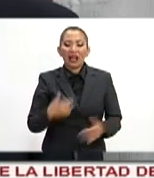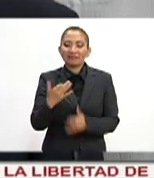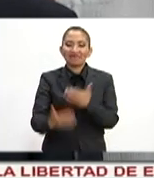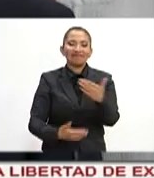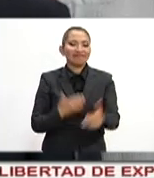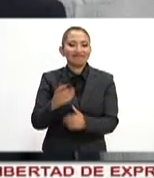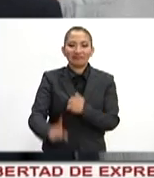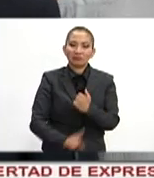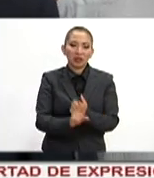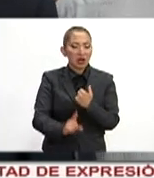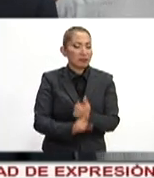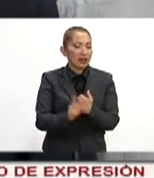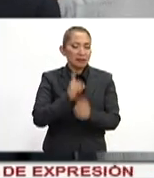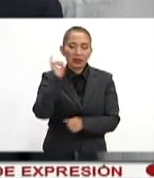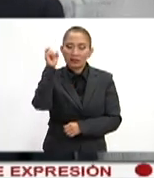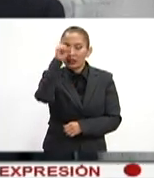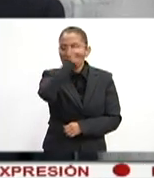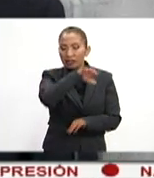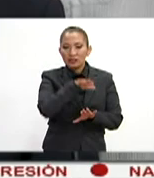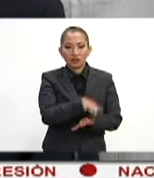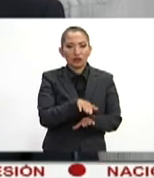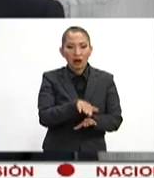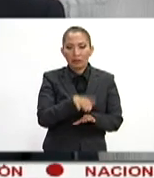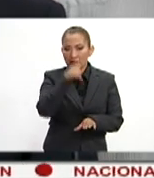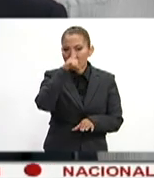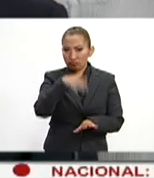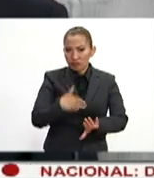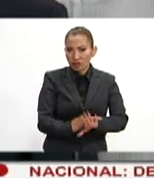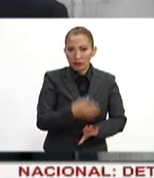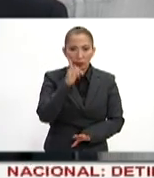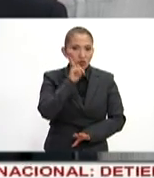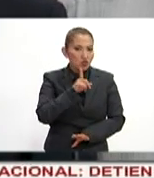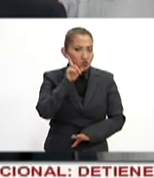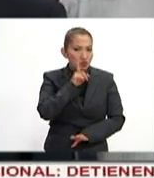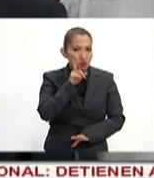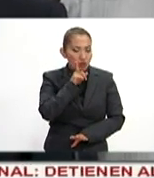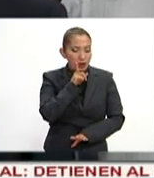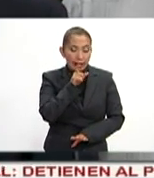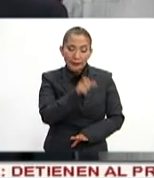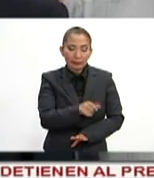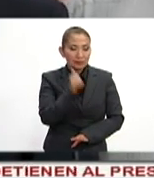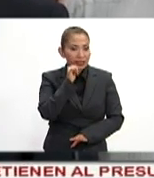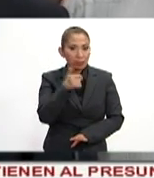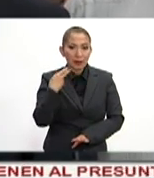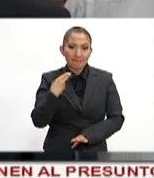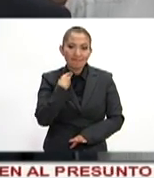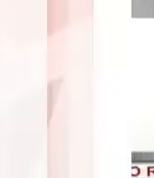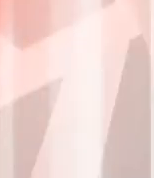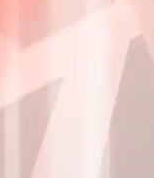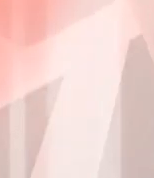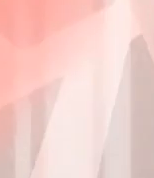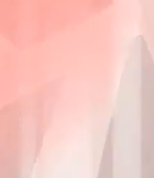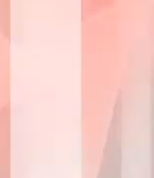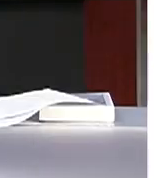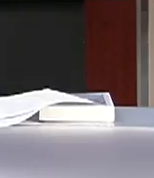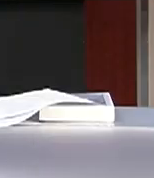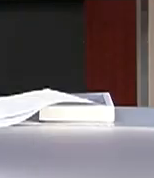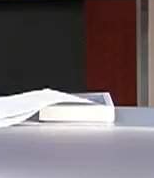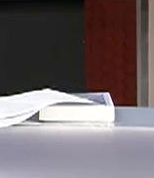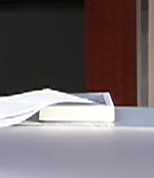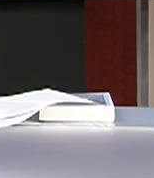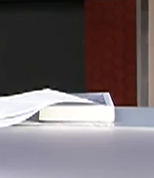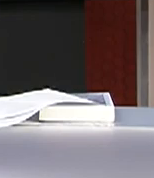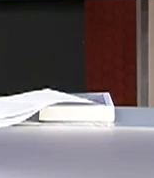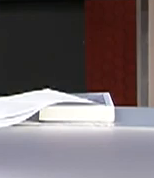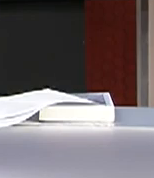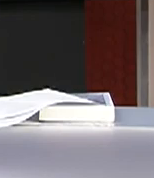por momentos complejos respecto a la violencia de género que termina en feminicidios.